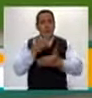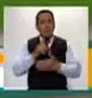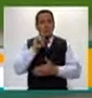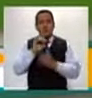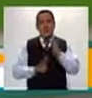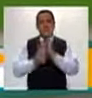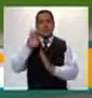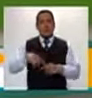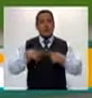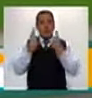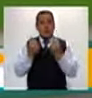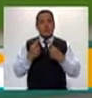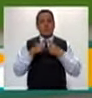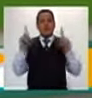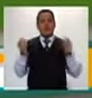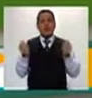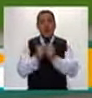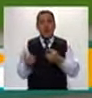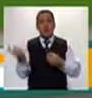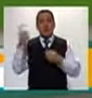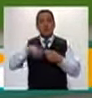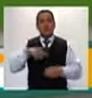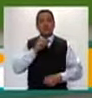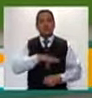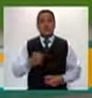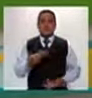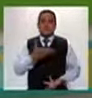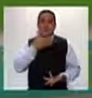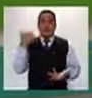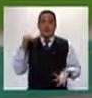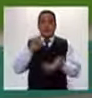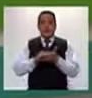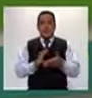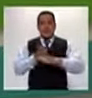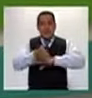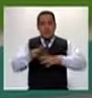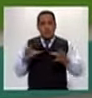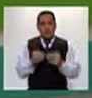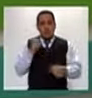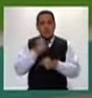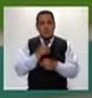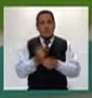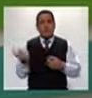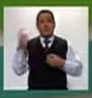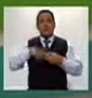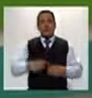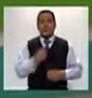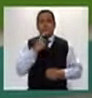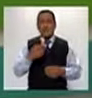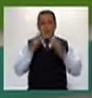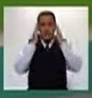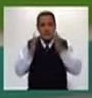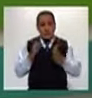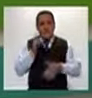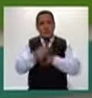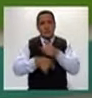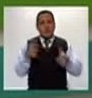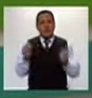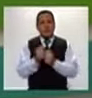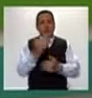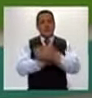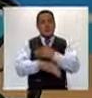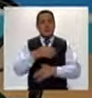económico pero con inclusión social y que mejor que dentro de este trabajo de inclusión esté en contra la persona con discapacidad